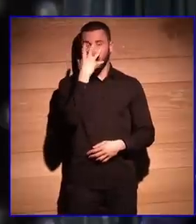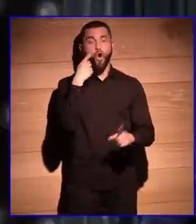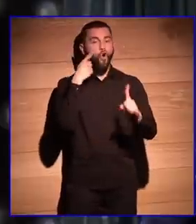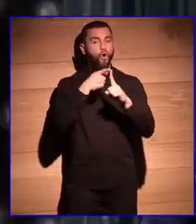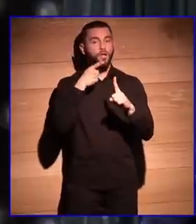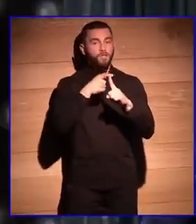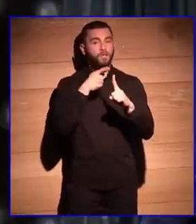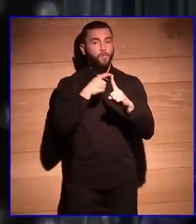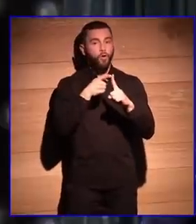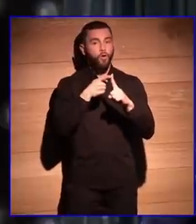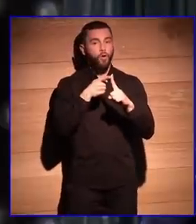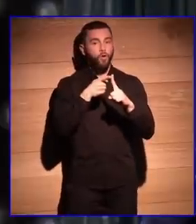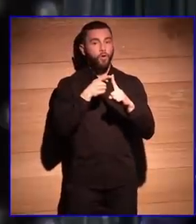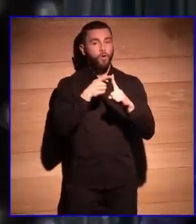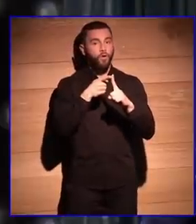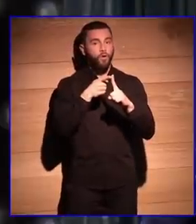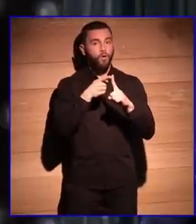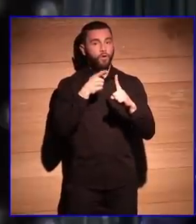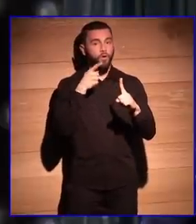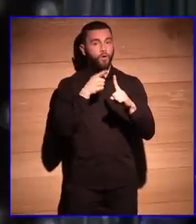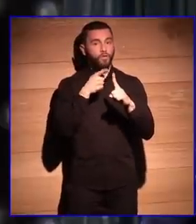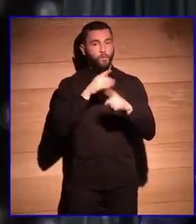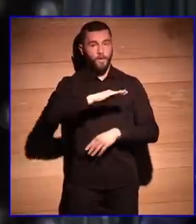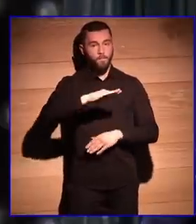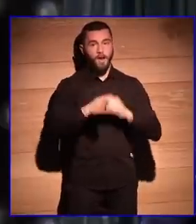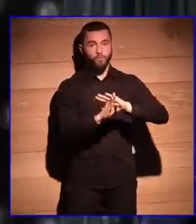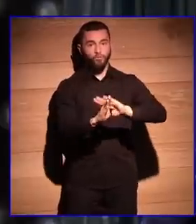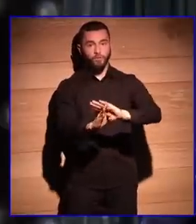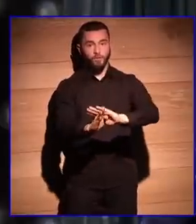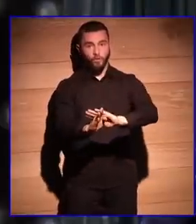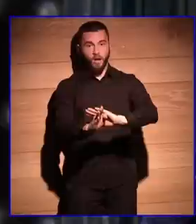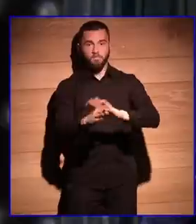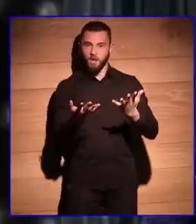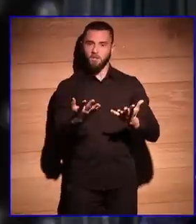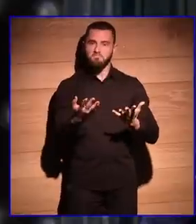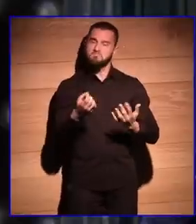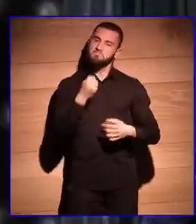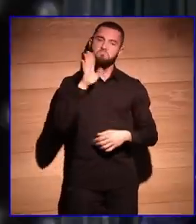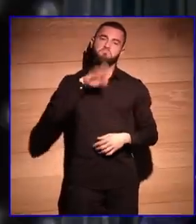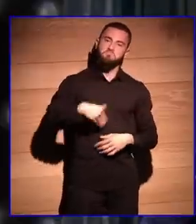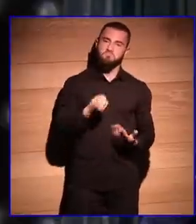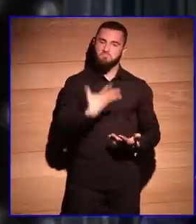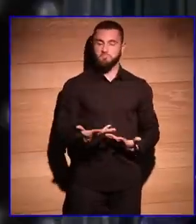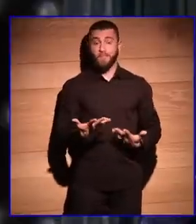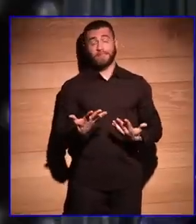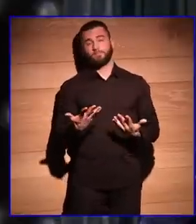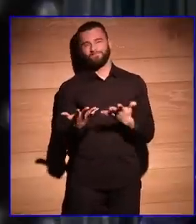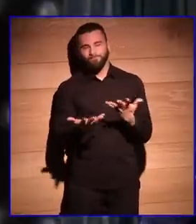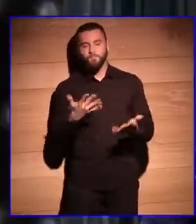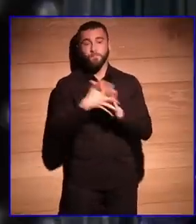objetivo inevitable de seguir haciendo el mal, pero sobre todo de molar, está de alguna